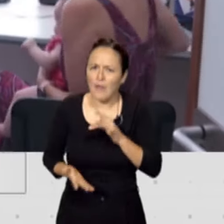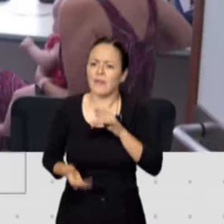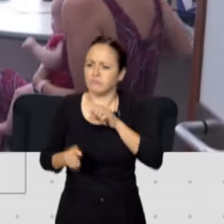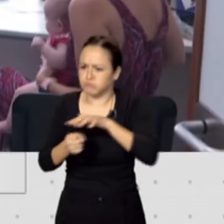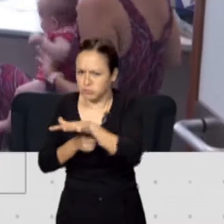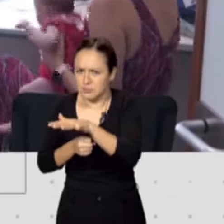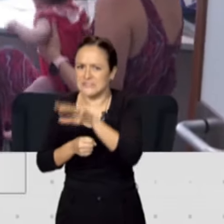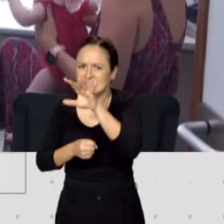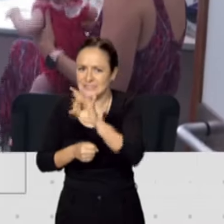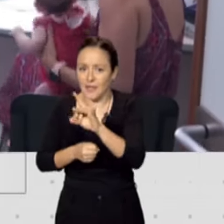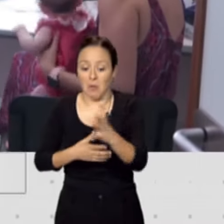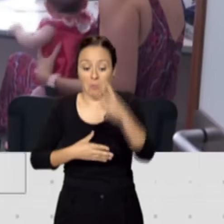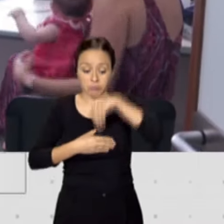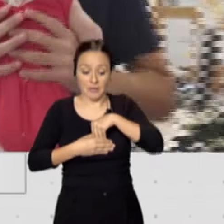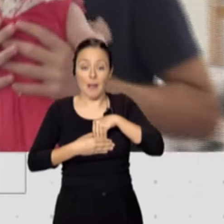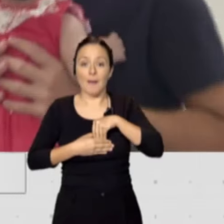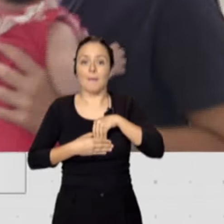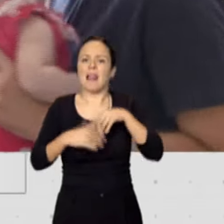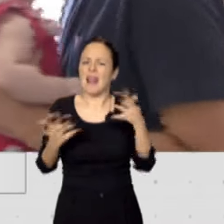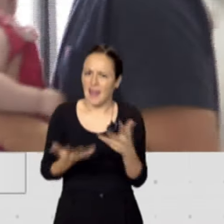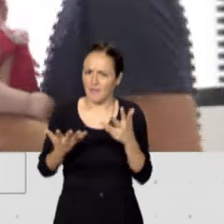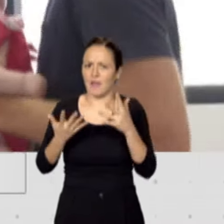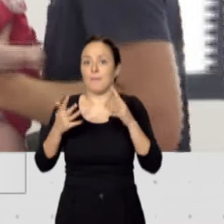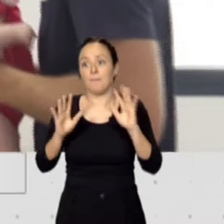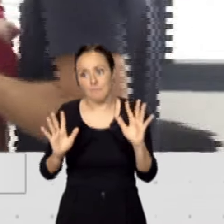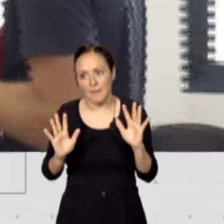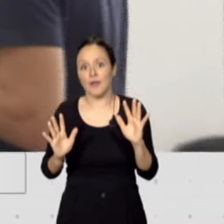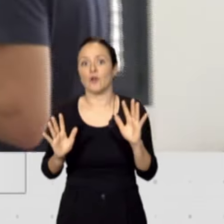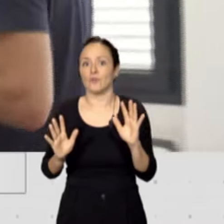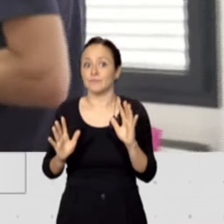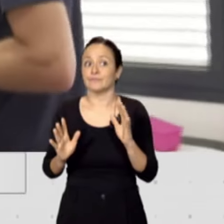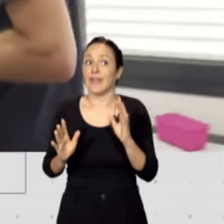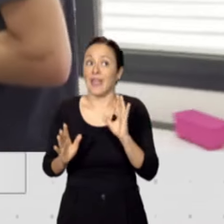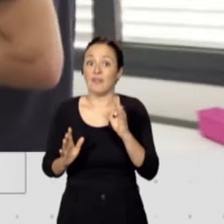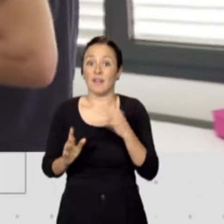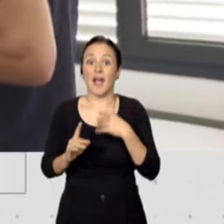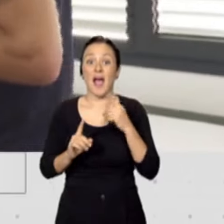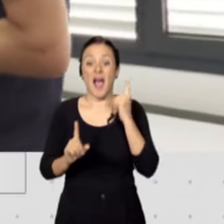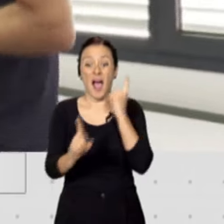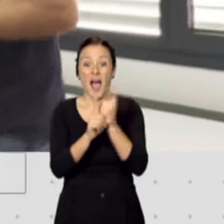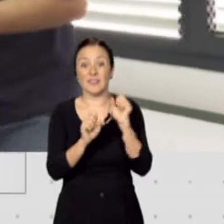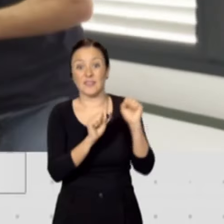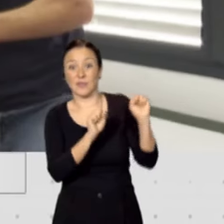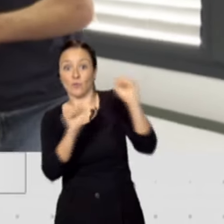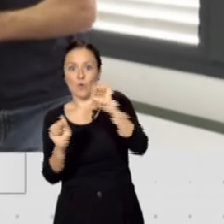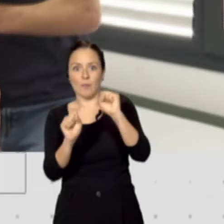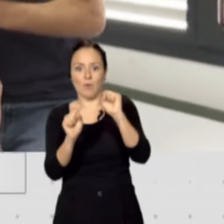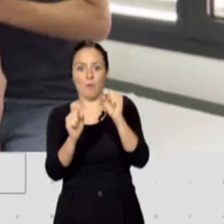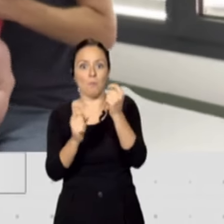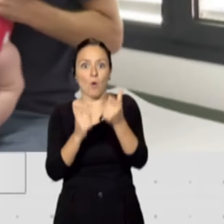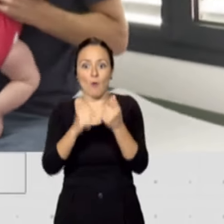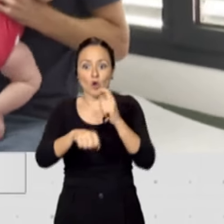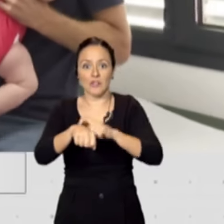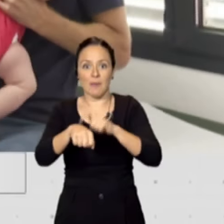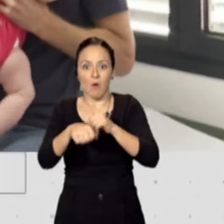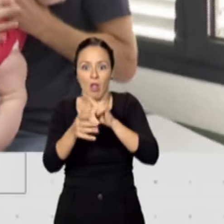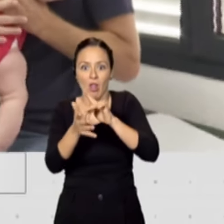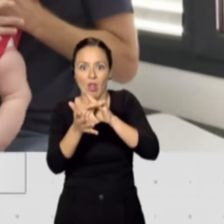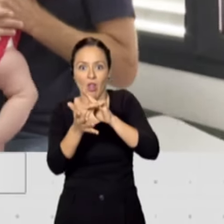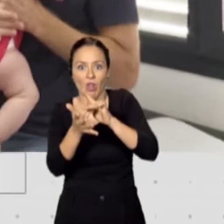tenerla y lo que es cierto es que se pierde la inmunidad es decir los anticuerpos de la vacunación de la tofina se van perdiendo con el tiempo y al cabo de